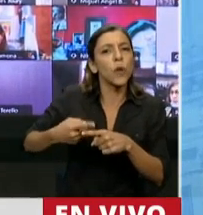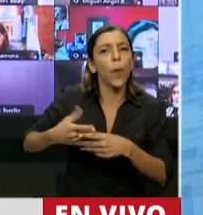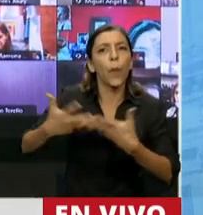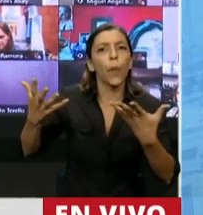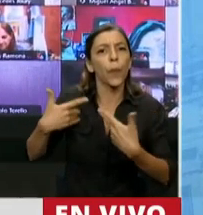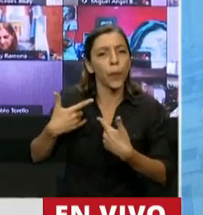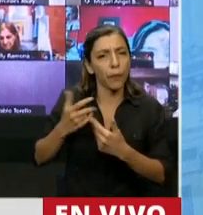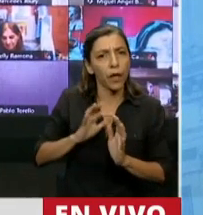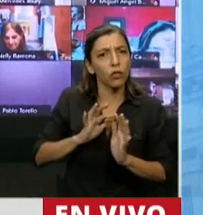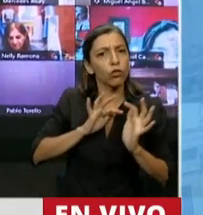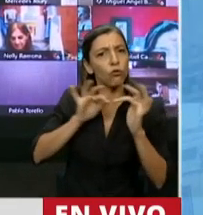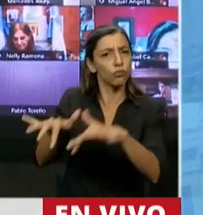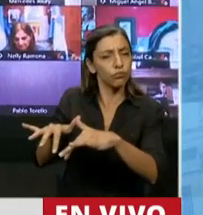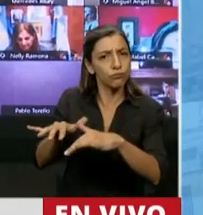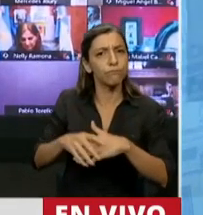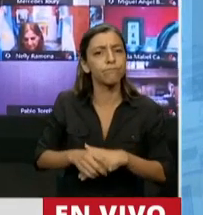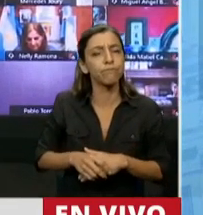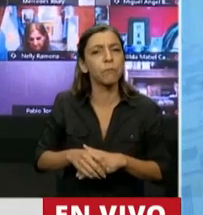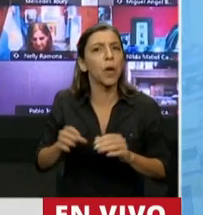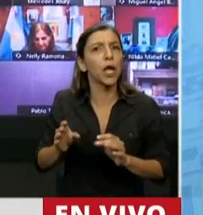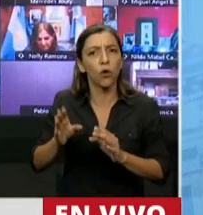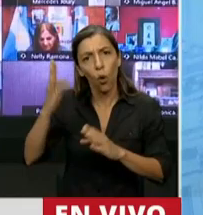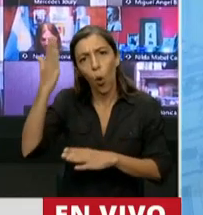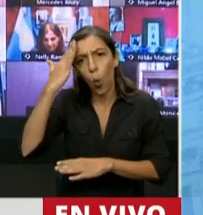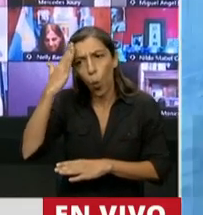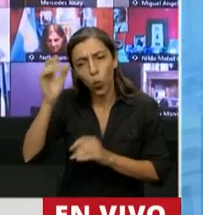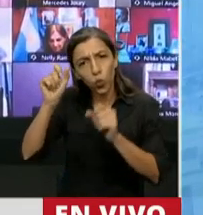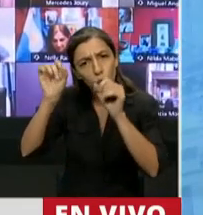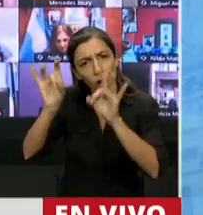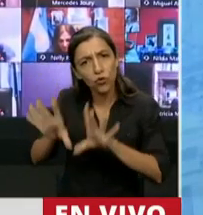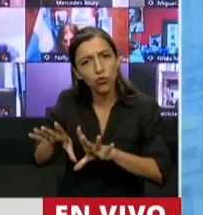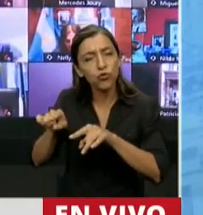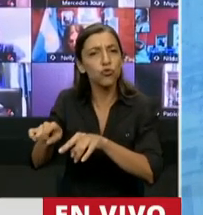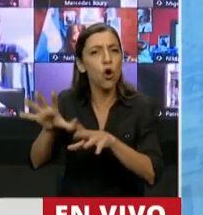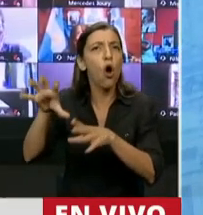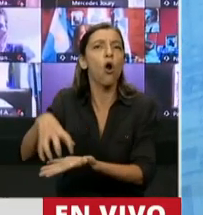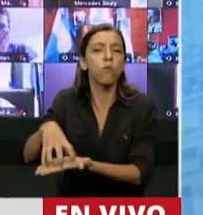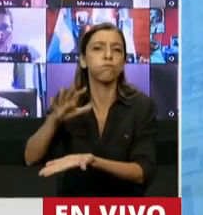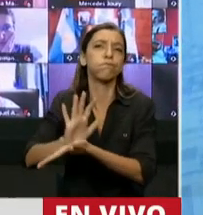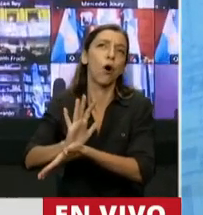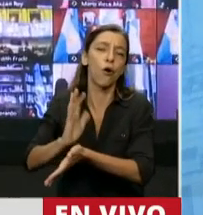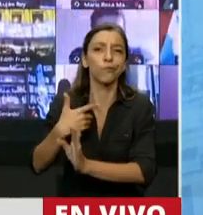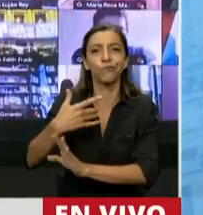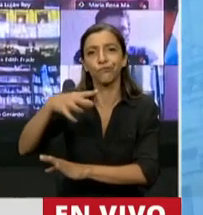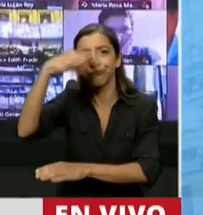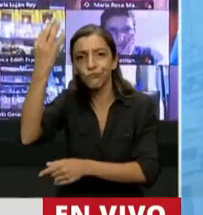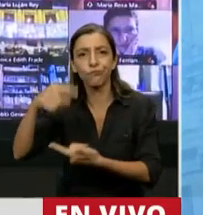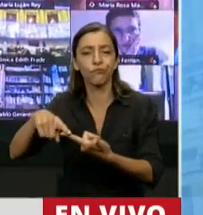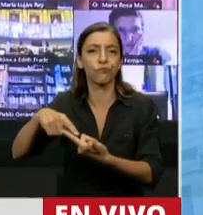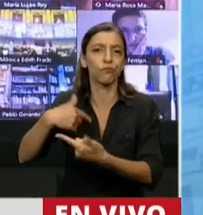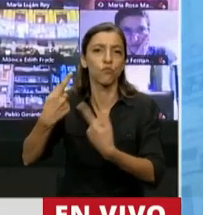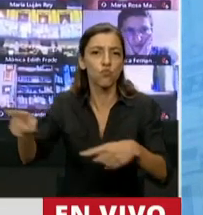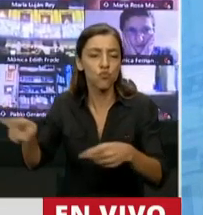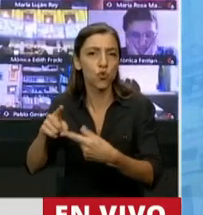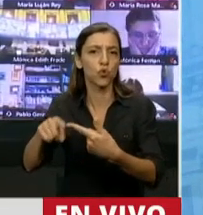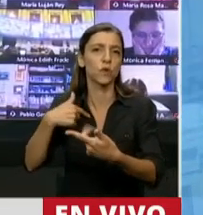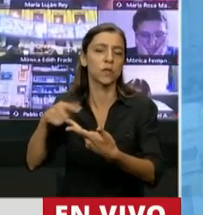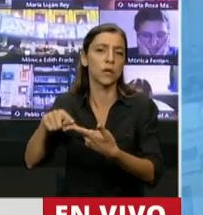de índole estrictamente cultural en el sentido de música, letras, arte o cine, sino